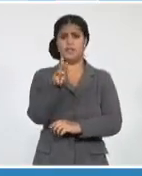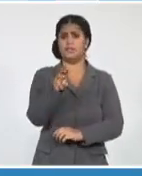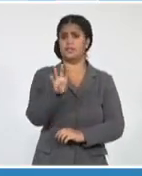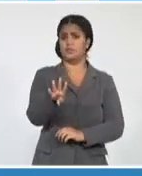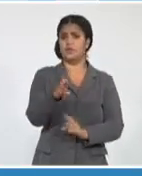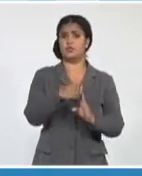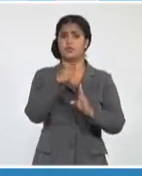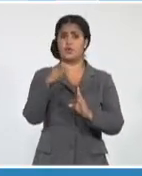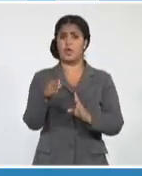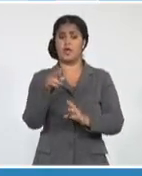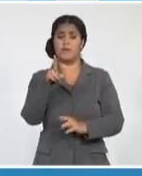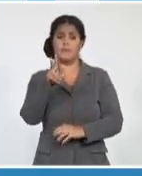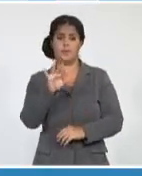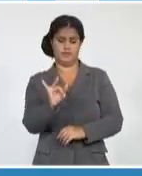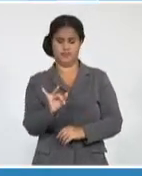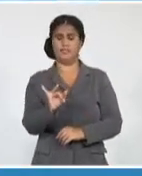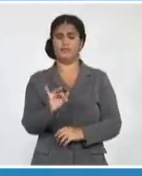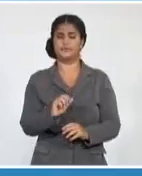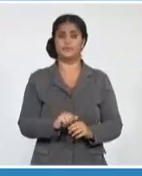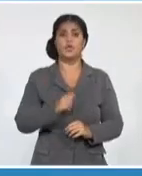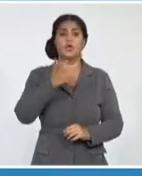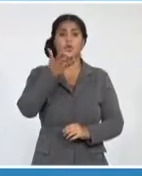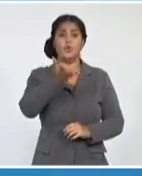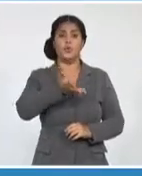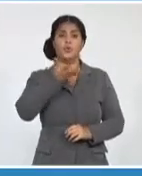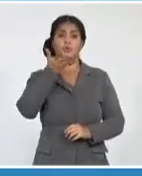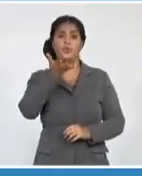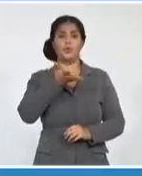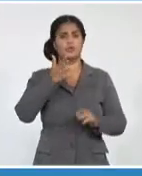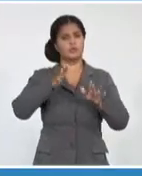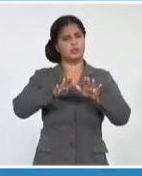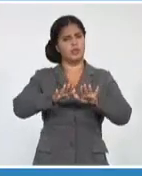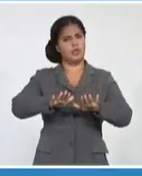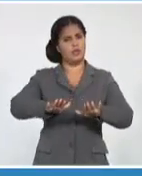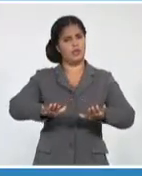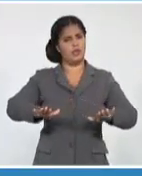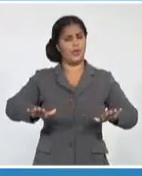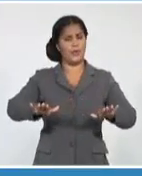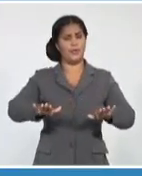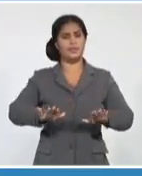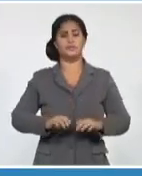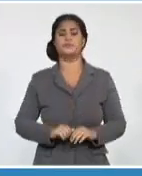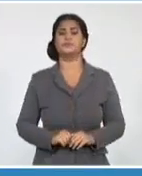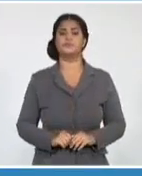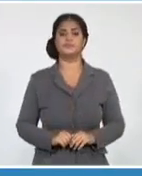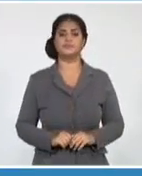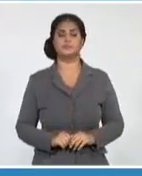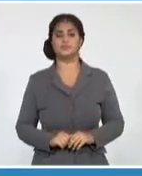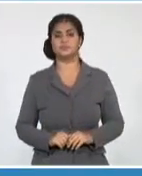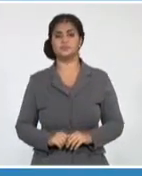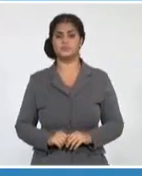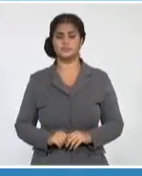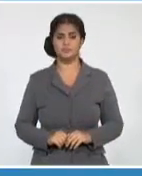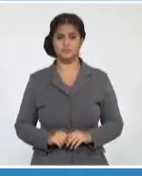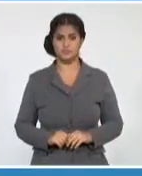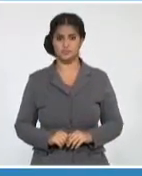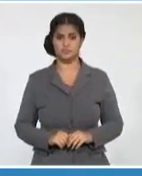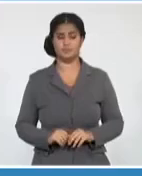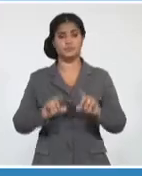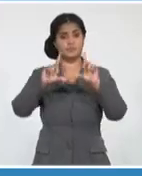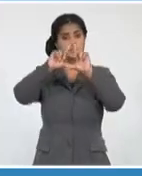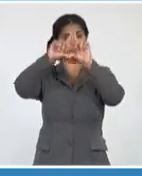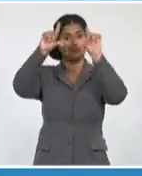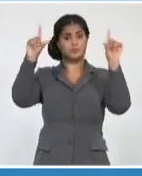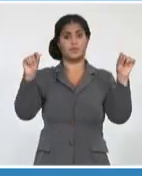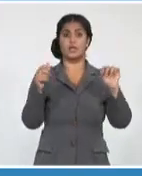y 27 grados celsius los vientos serán variables débiles en la porción sur oriental y en el resto del país soplarán del este entre 10 y 25